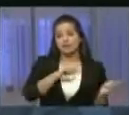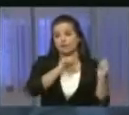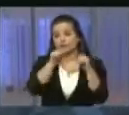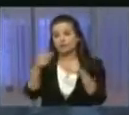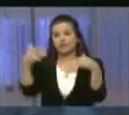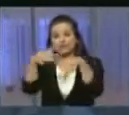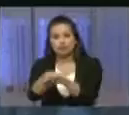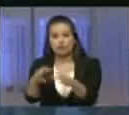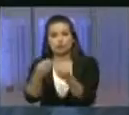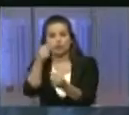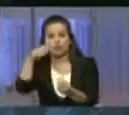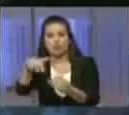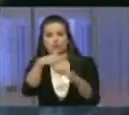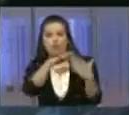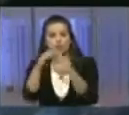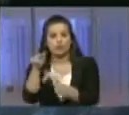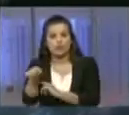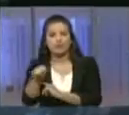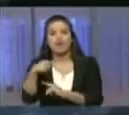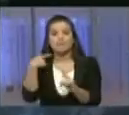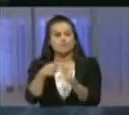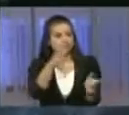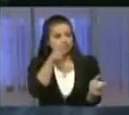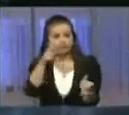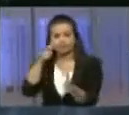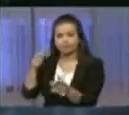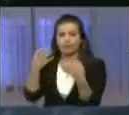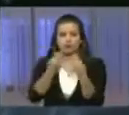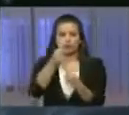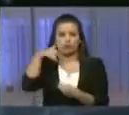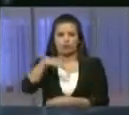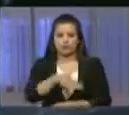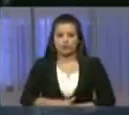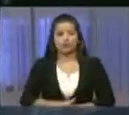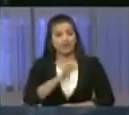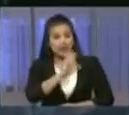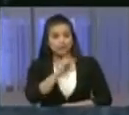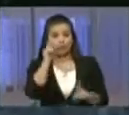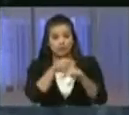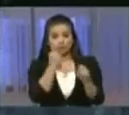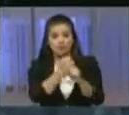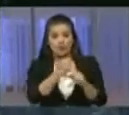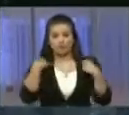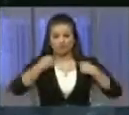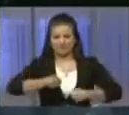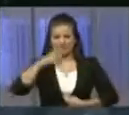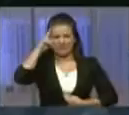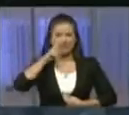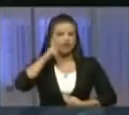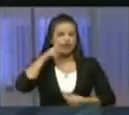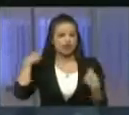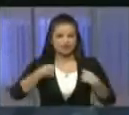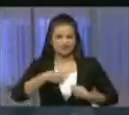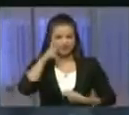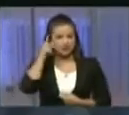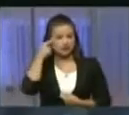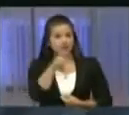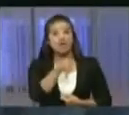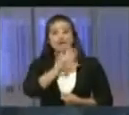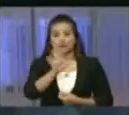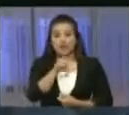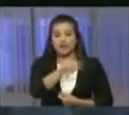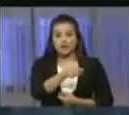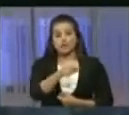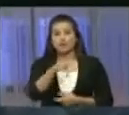pueblo y a construir seguridad para el pueblo para eso es la guardia del pueblo que nuestro comandante Chávez creó Así que yo